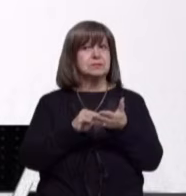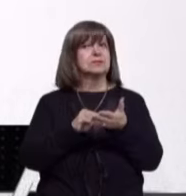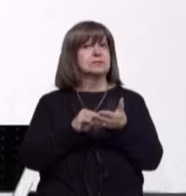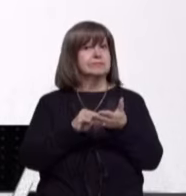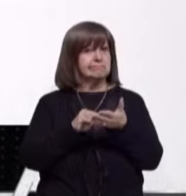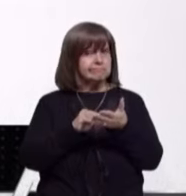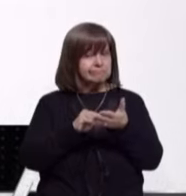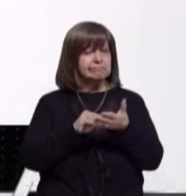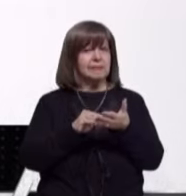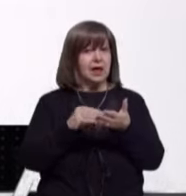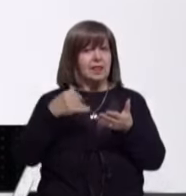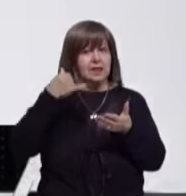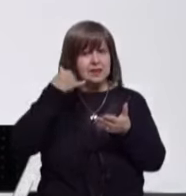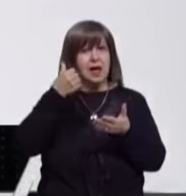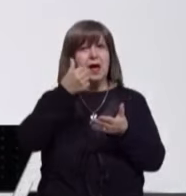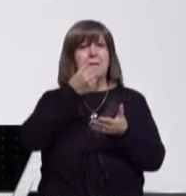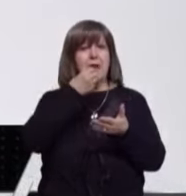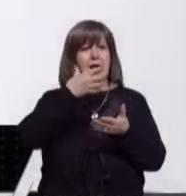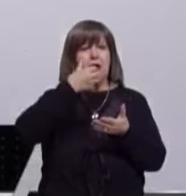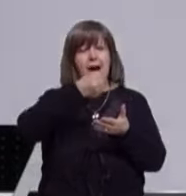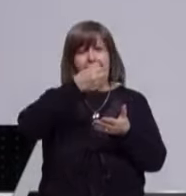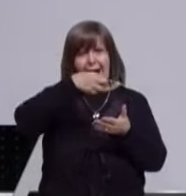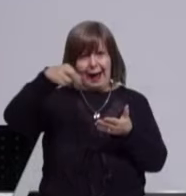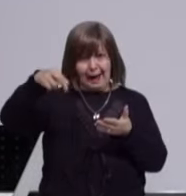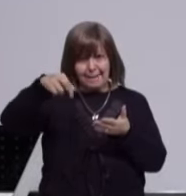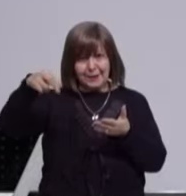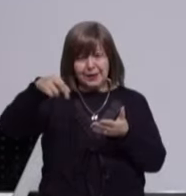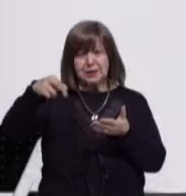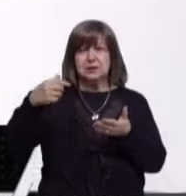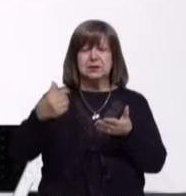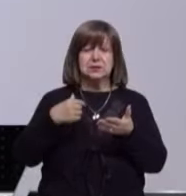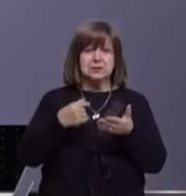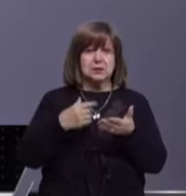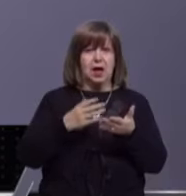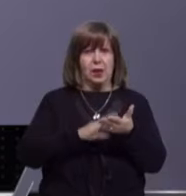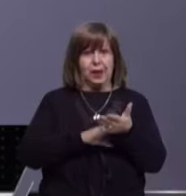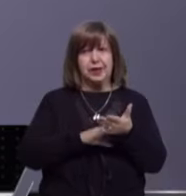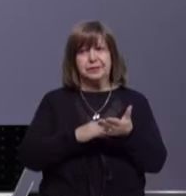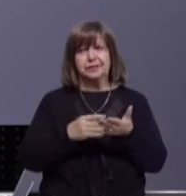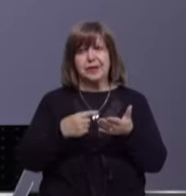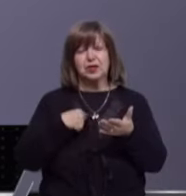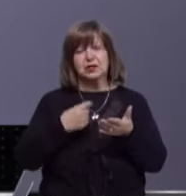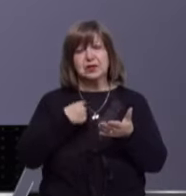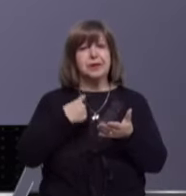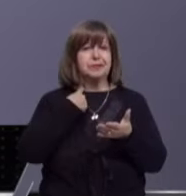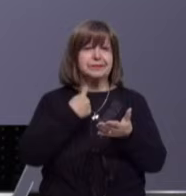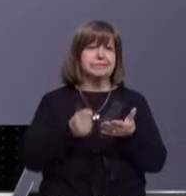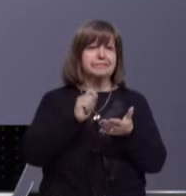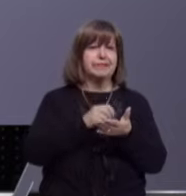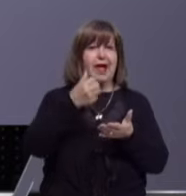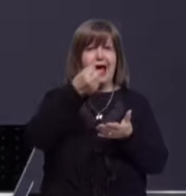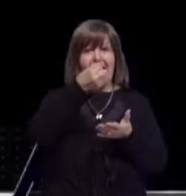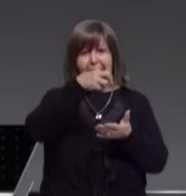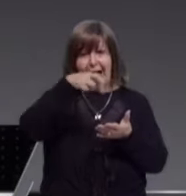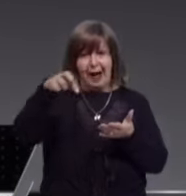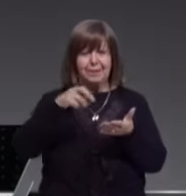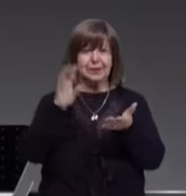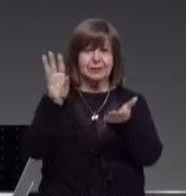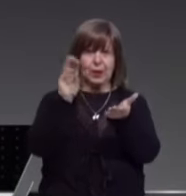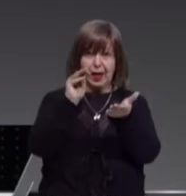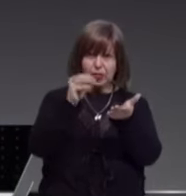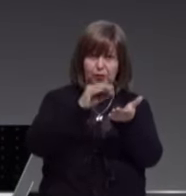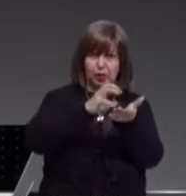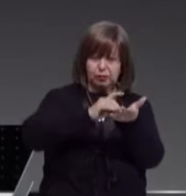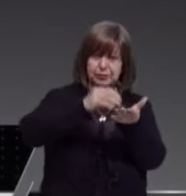aplicación y siguiendo unos pasos te vamos a ayudar a solucionarlo. Esta es una de las excusas. El tema es que cuando la víctima descarga